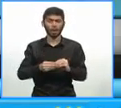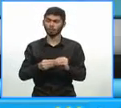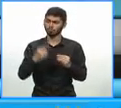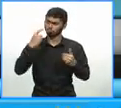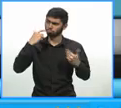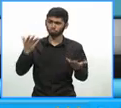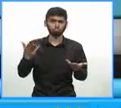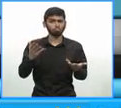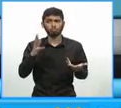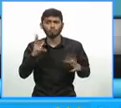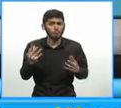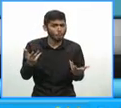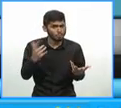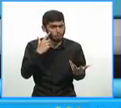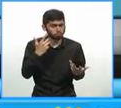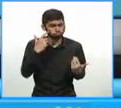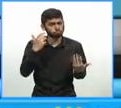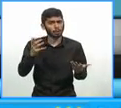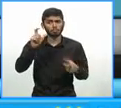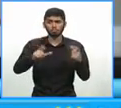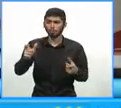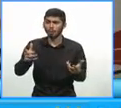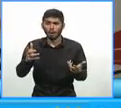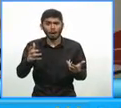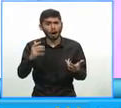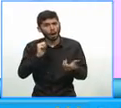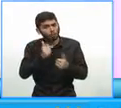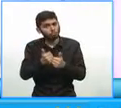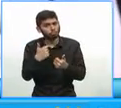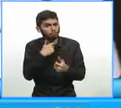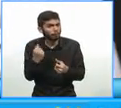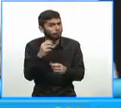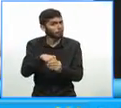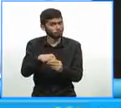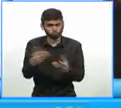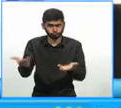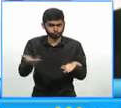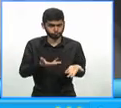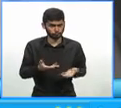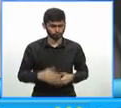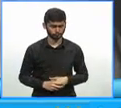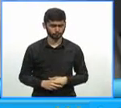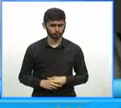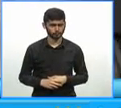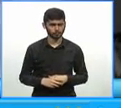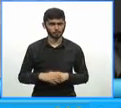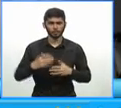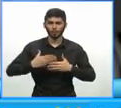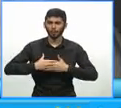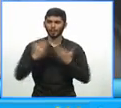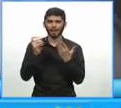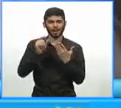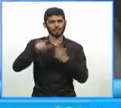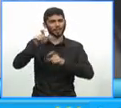y para que muchas personas se quieran acercar y practicar el deporte. Tener un día paralímpico creo que es reconocer al